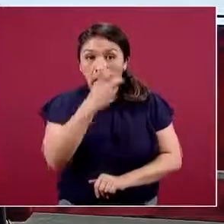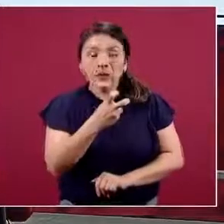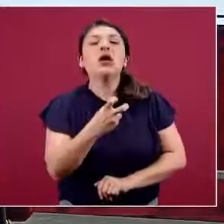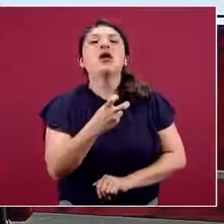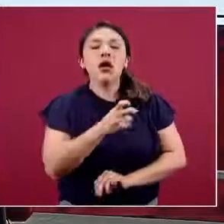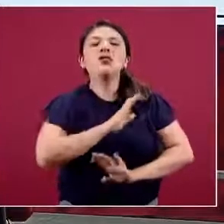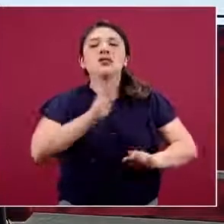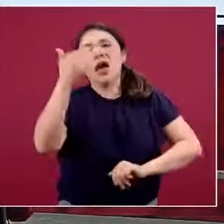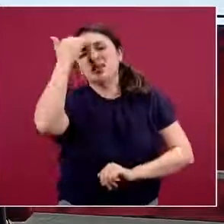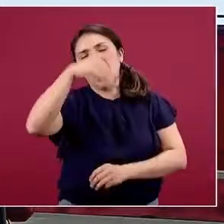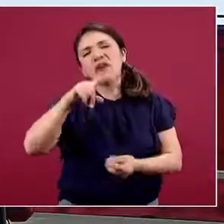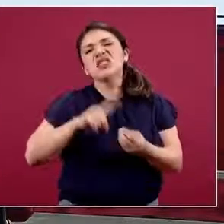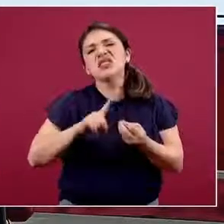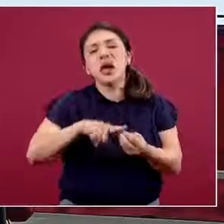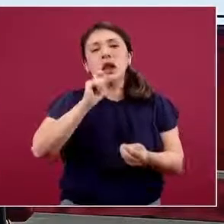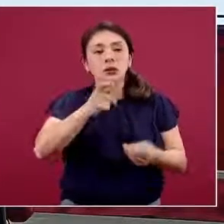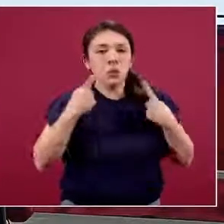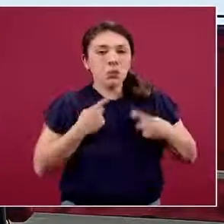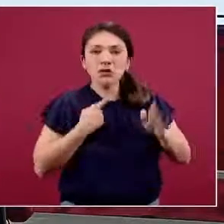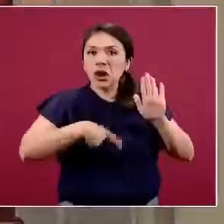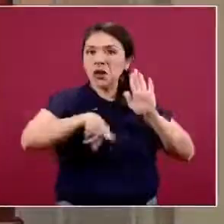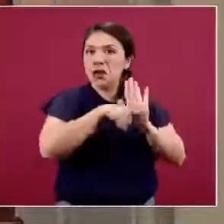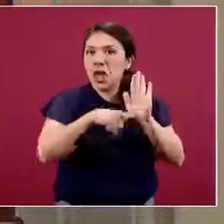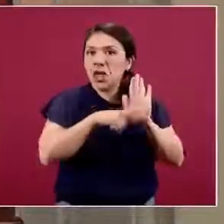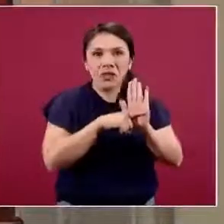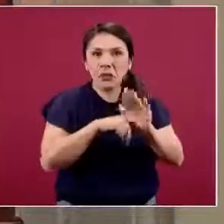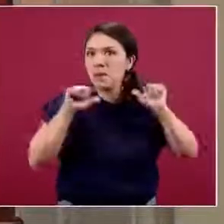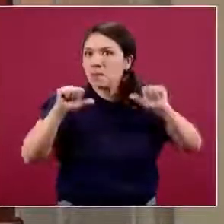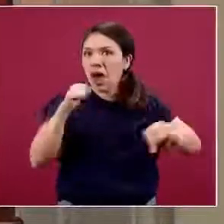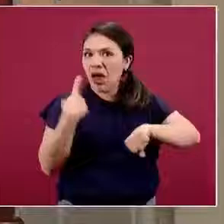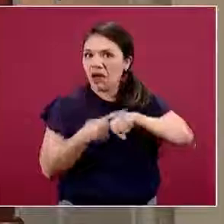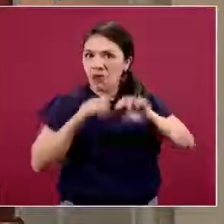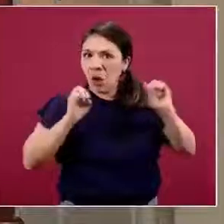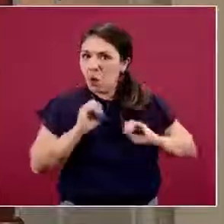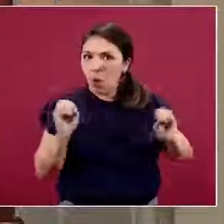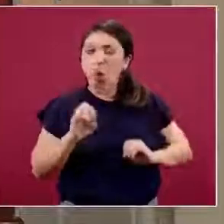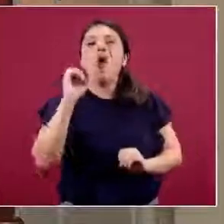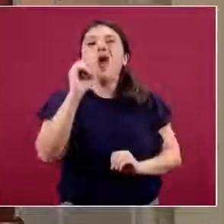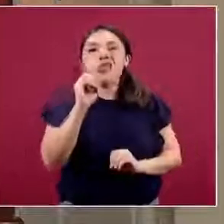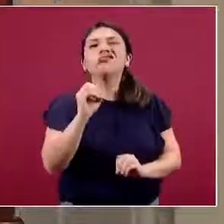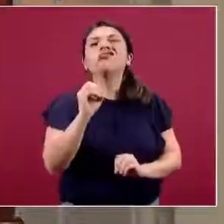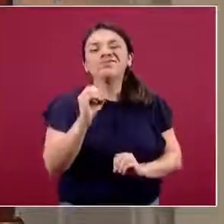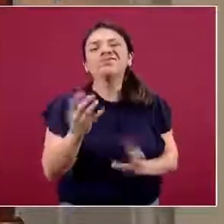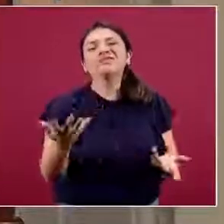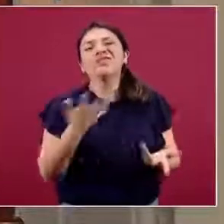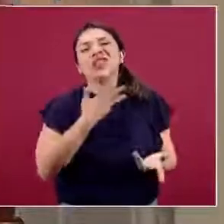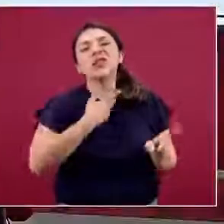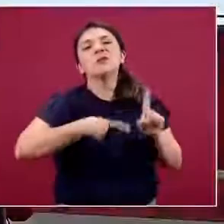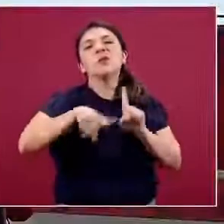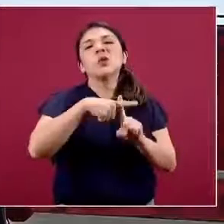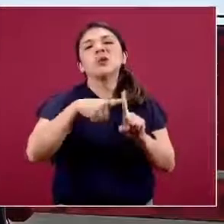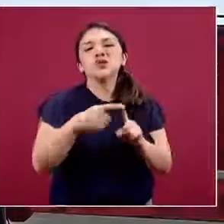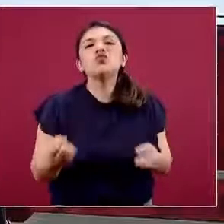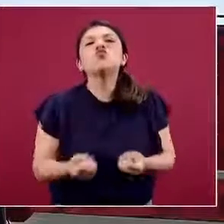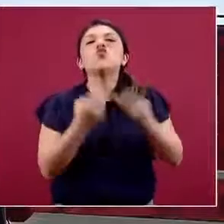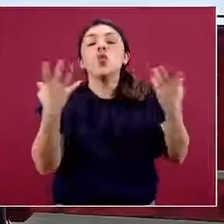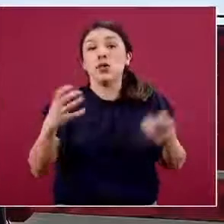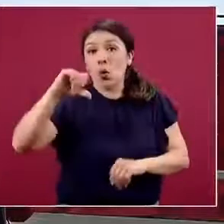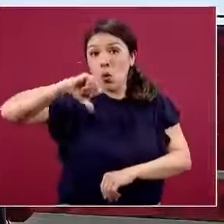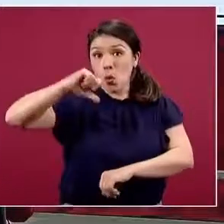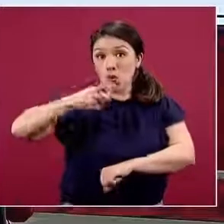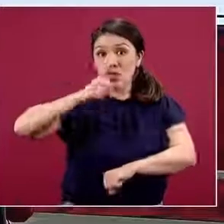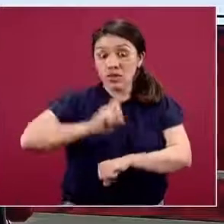saber quiénes han salido negativas a esa prueba y quiénes se integran a los casos confirmados. Para el día de